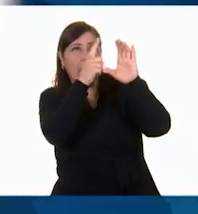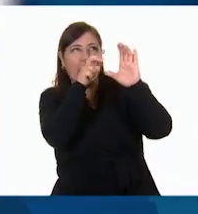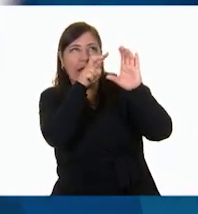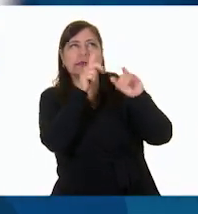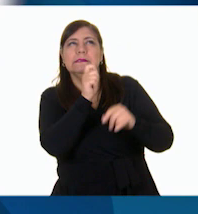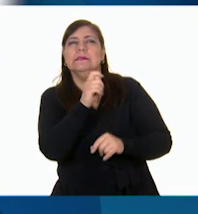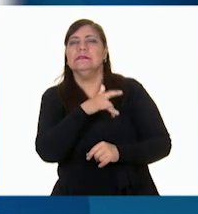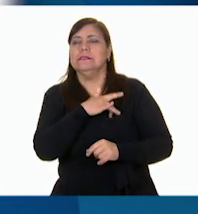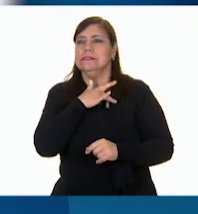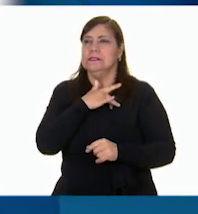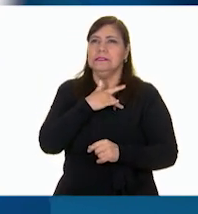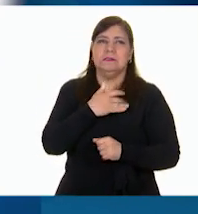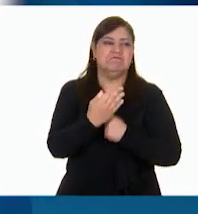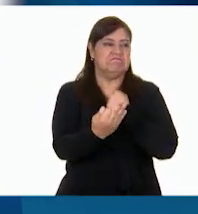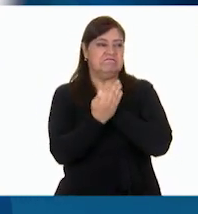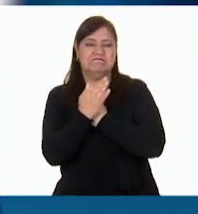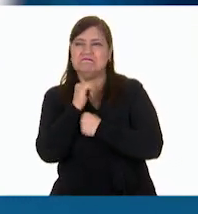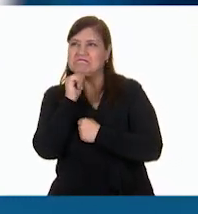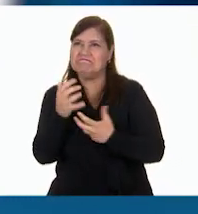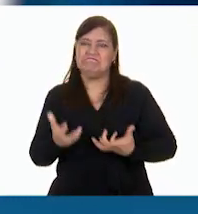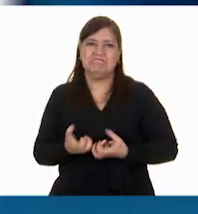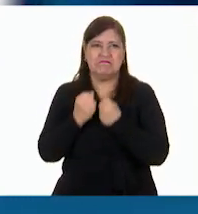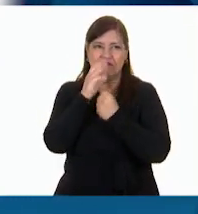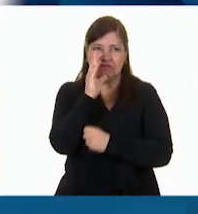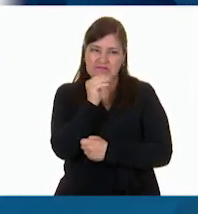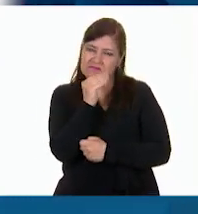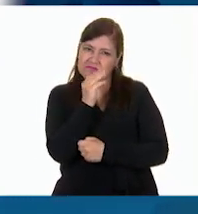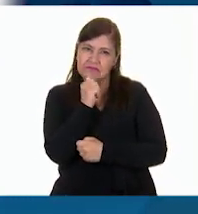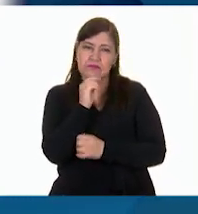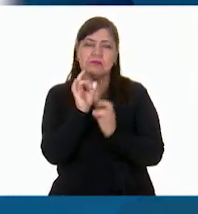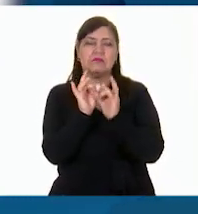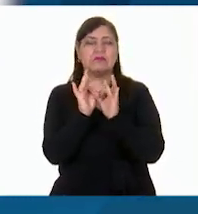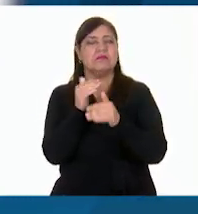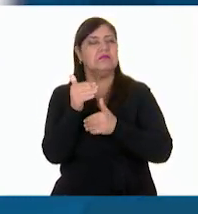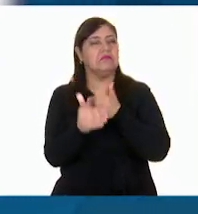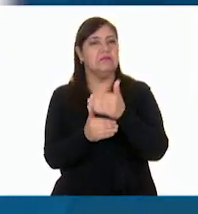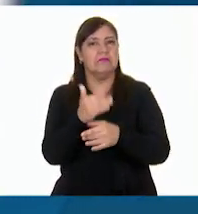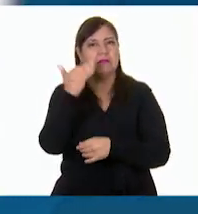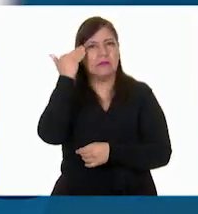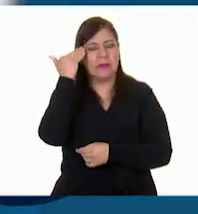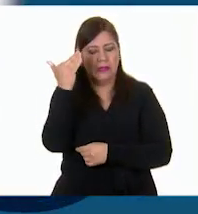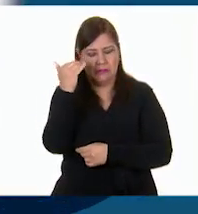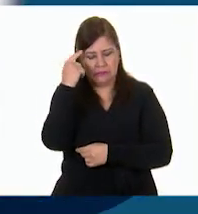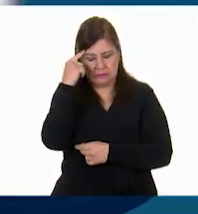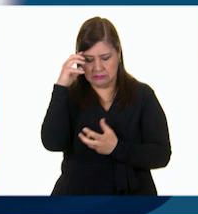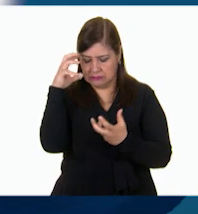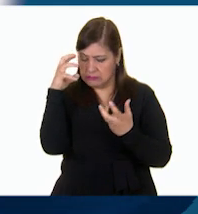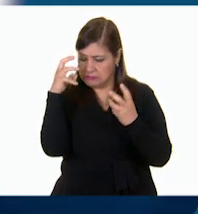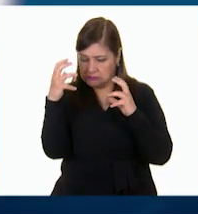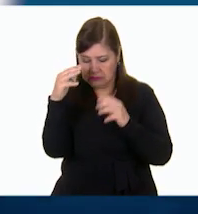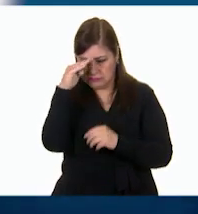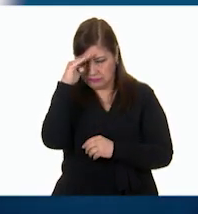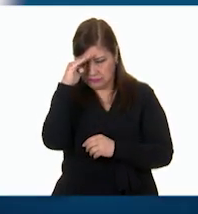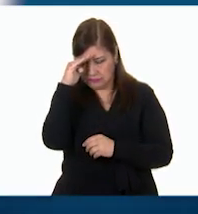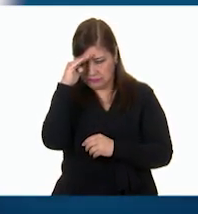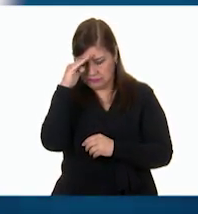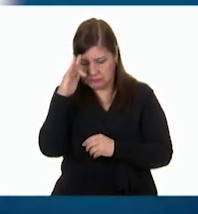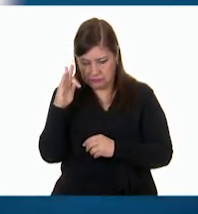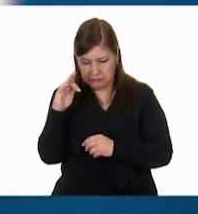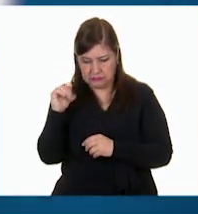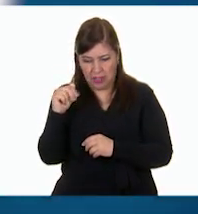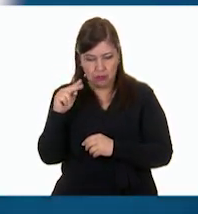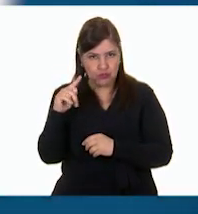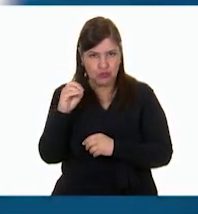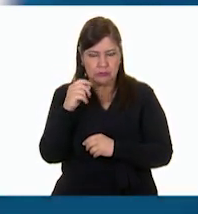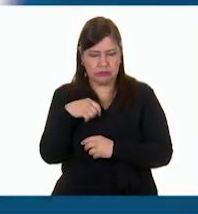podrán defenderme, nada me salvará. Después, hubo como un cambio de tono en su pensamiento. Fausto levantó la mirada y